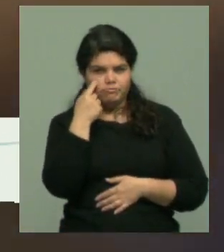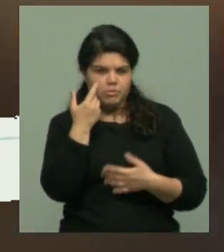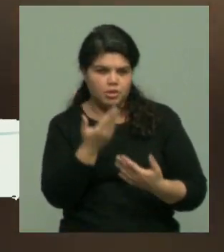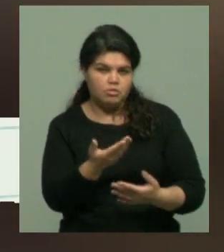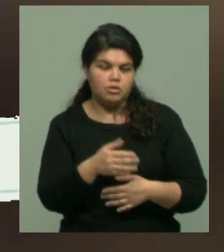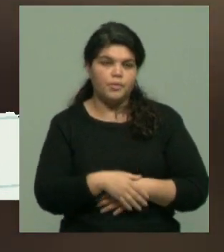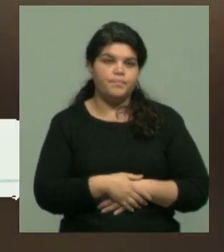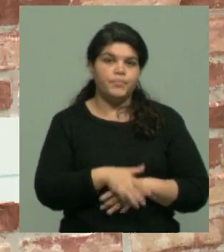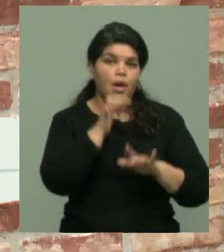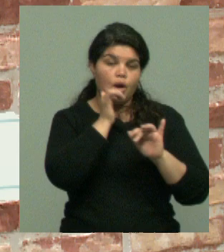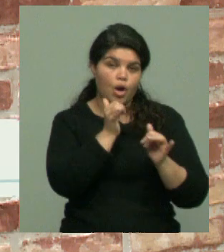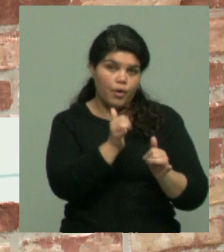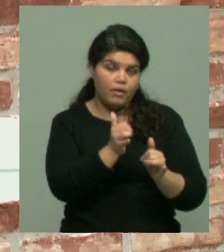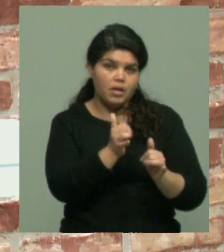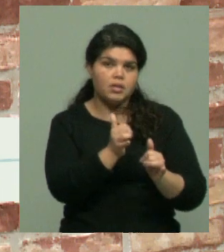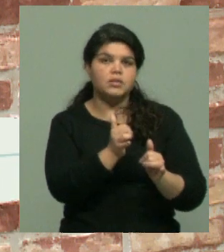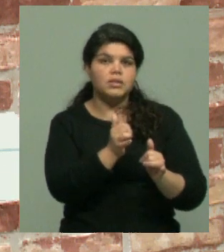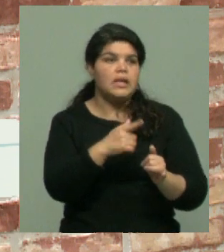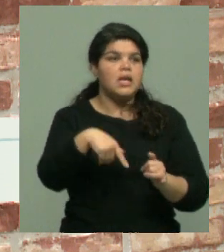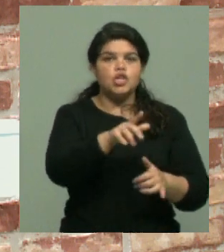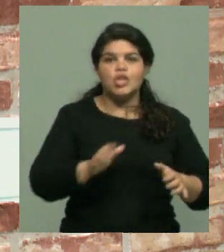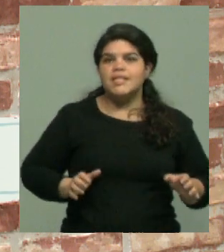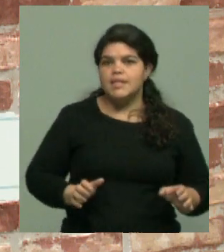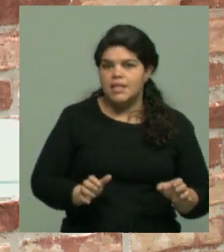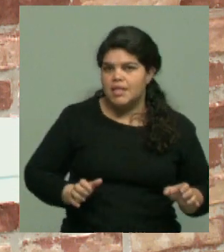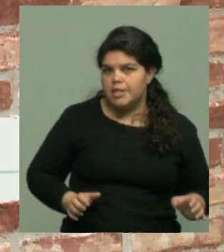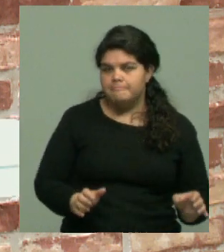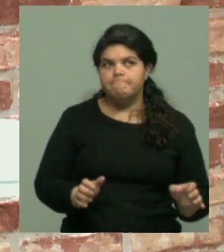tienen, que se mueven en silla de ruedas y por ahí